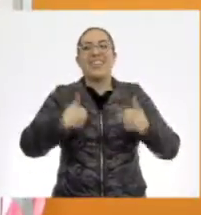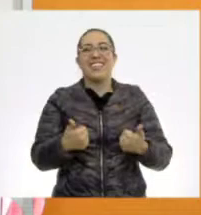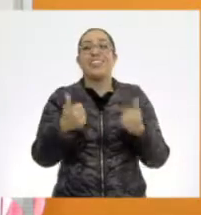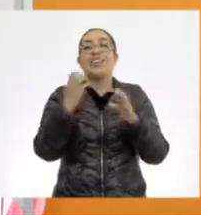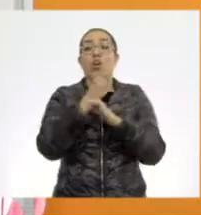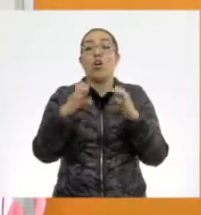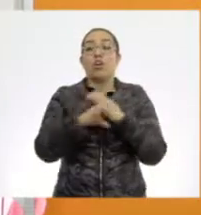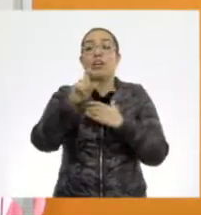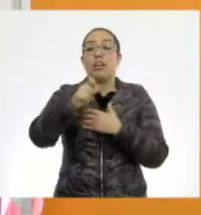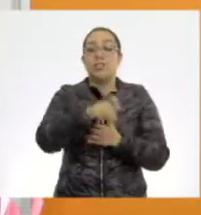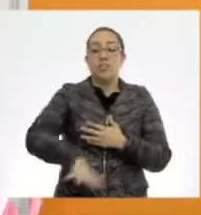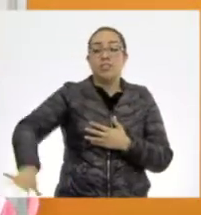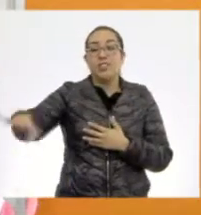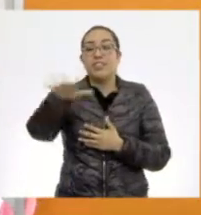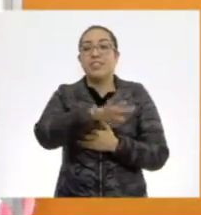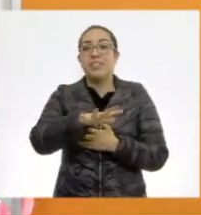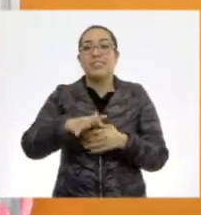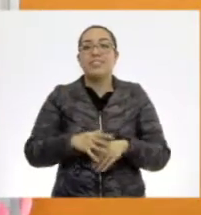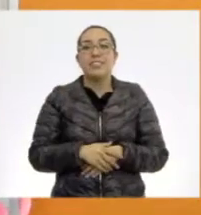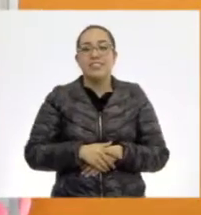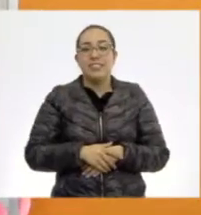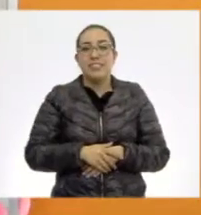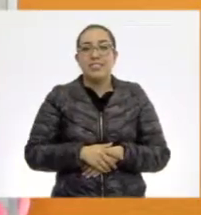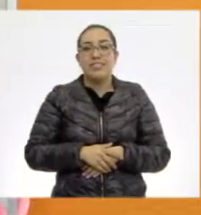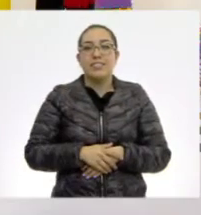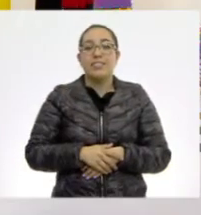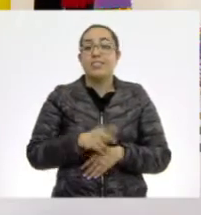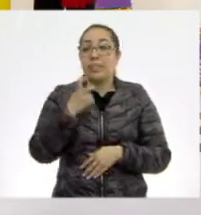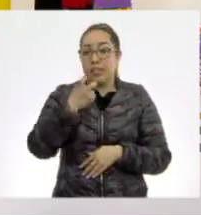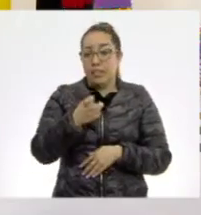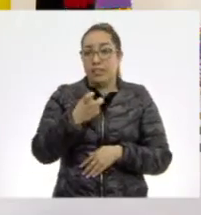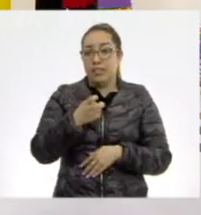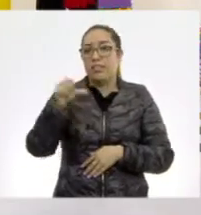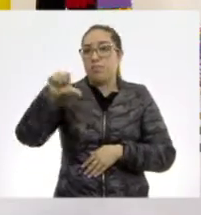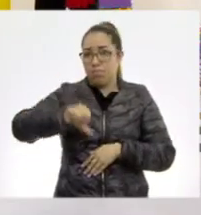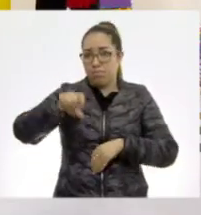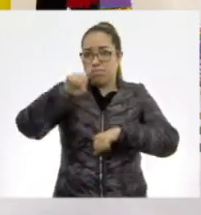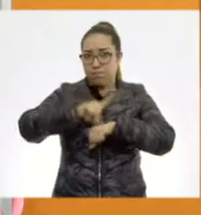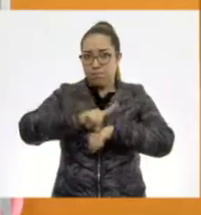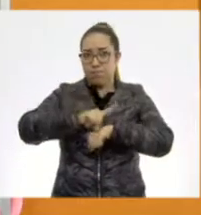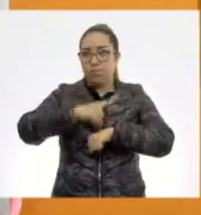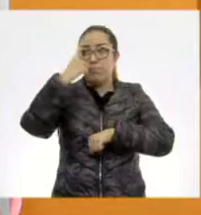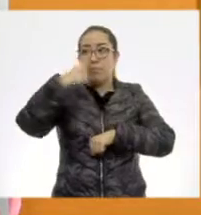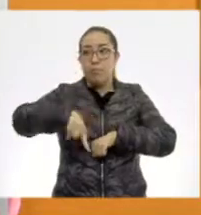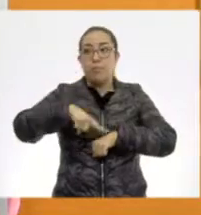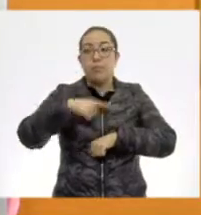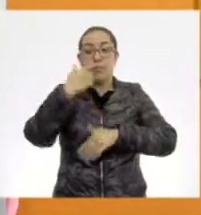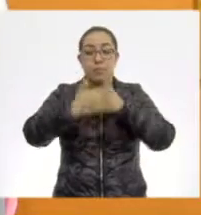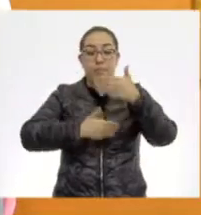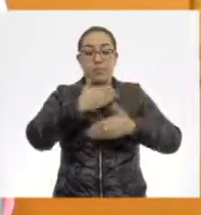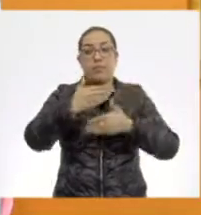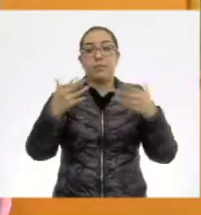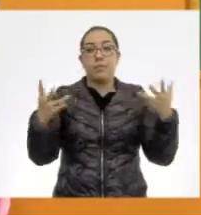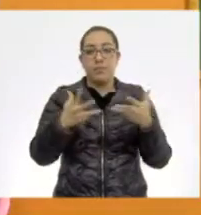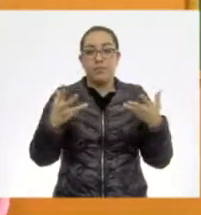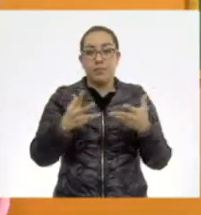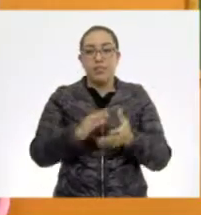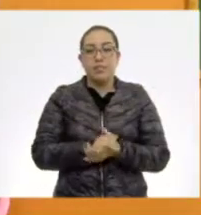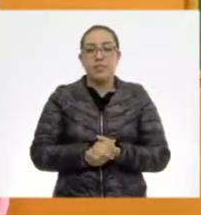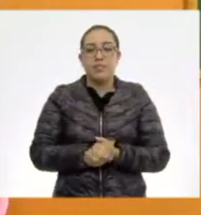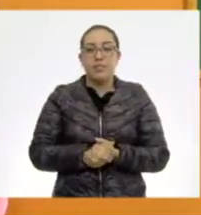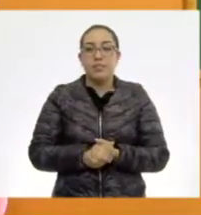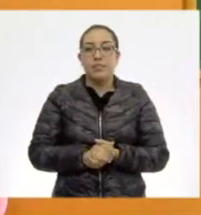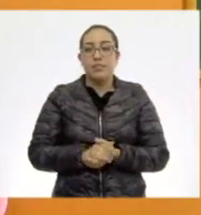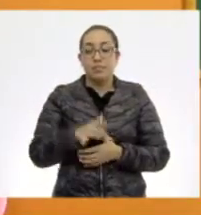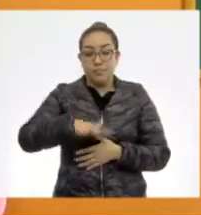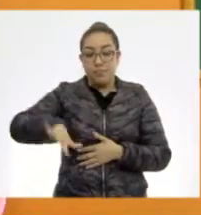lo que es nuestro espacio personal que ya vimos con anterioridad. Cierto. Y bueno, el día de hoy lo vamos a tener en cuenta y vamos a poder definir cómo es mi